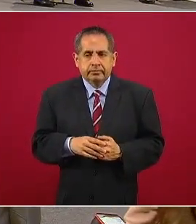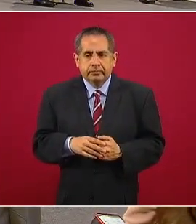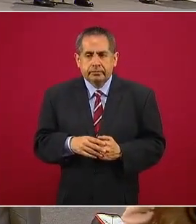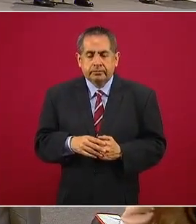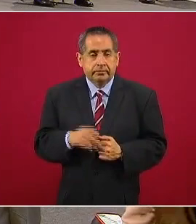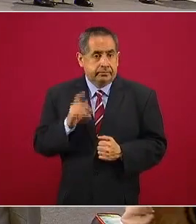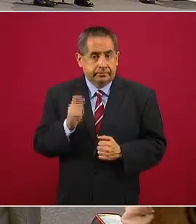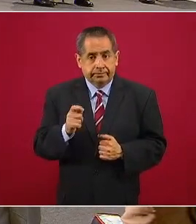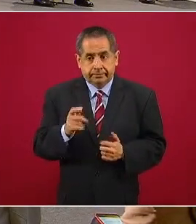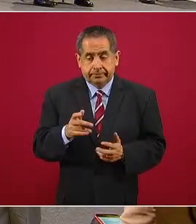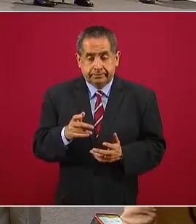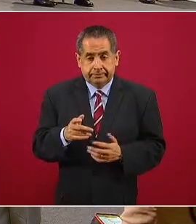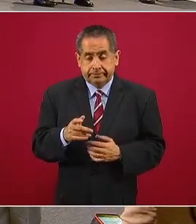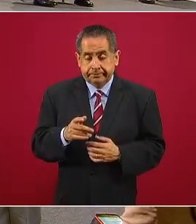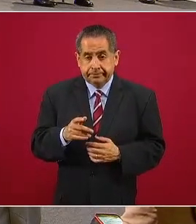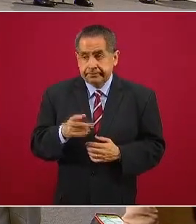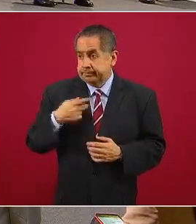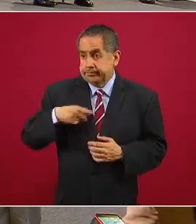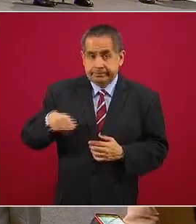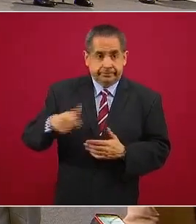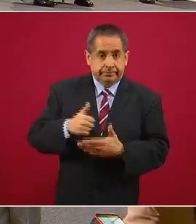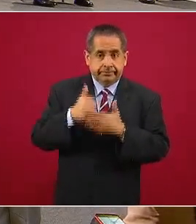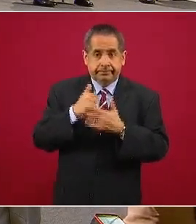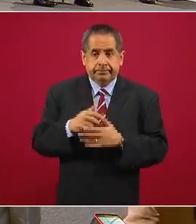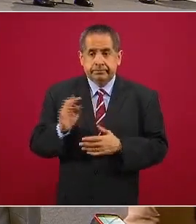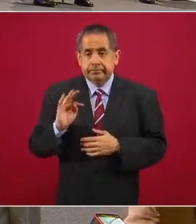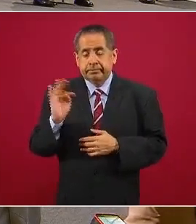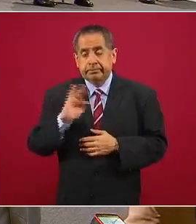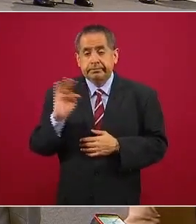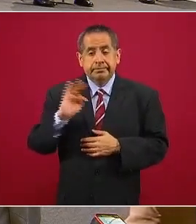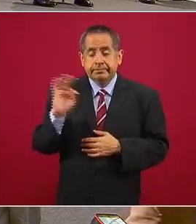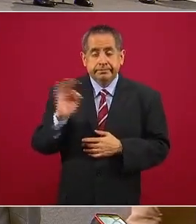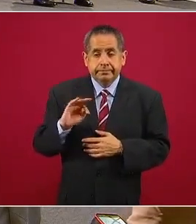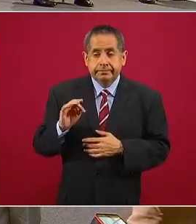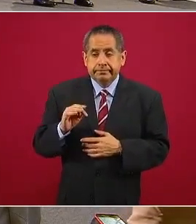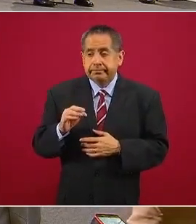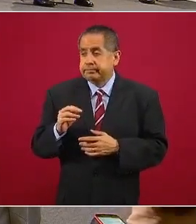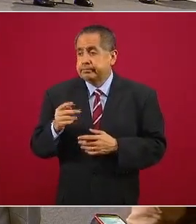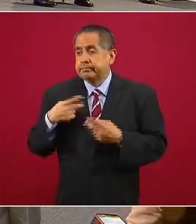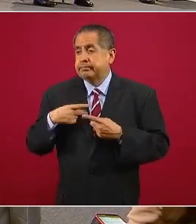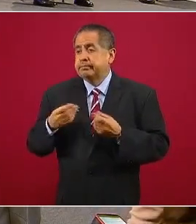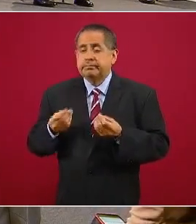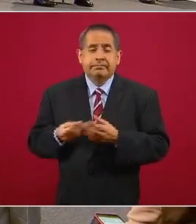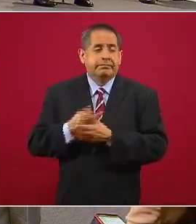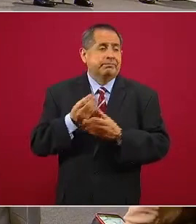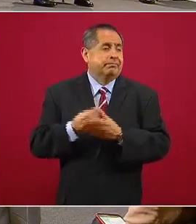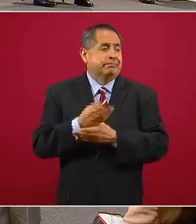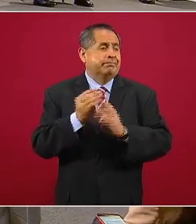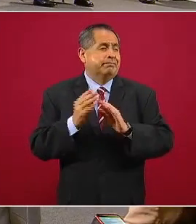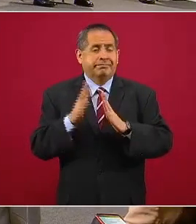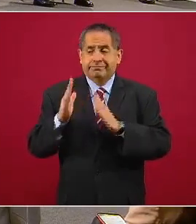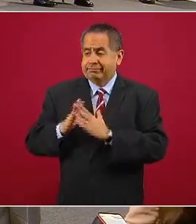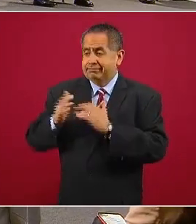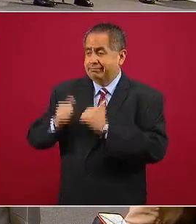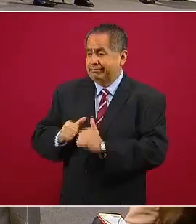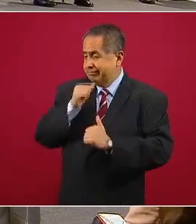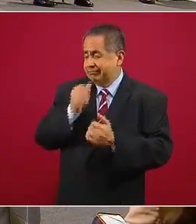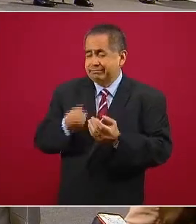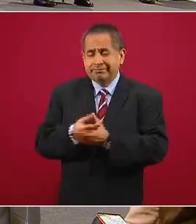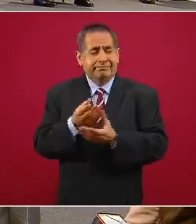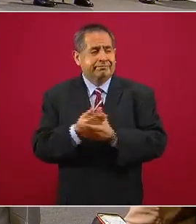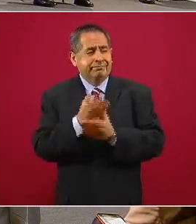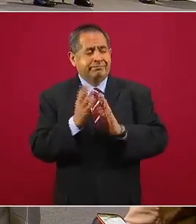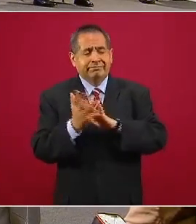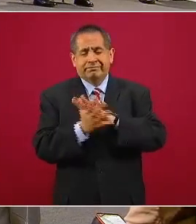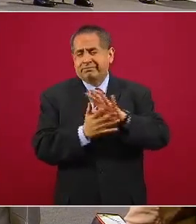Si se nos hubiese salido de control la pandemia,